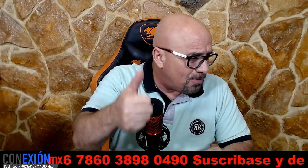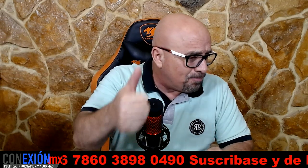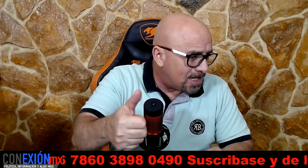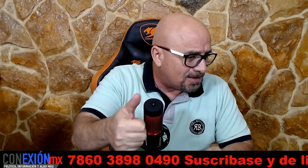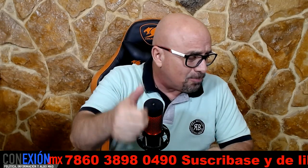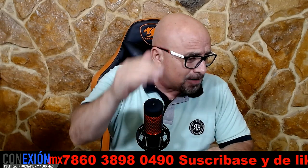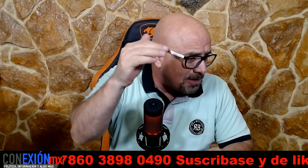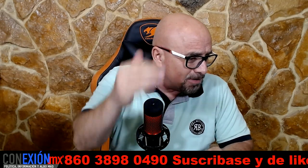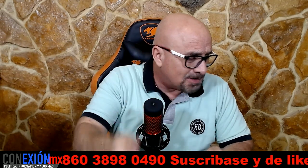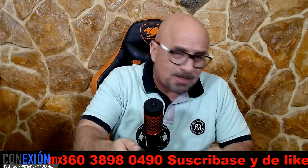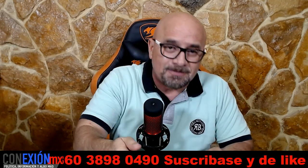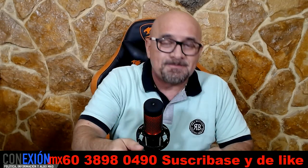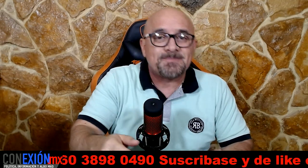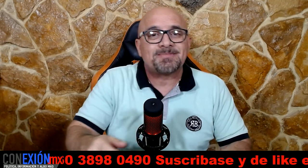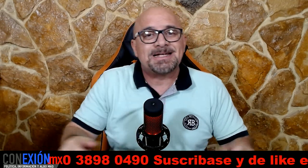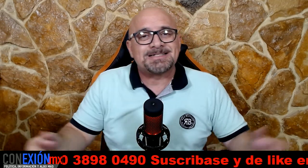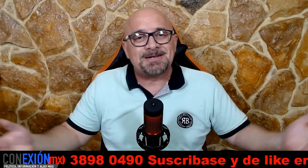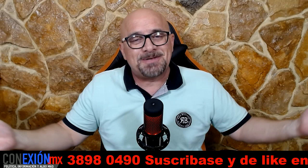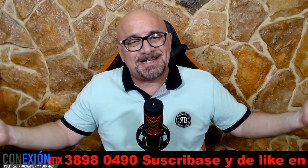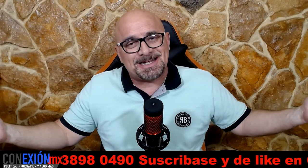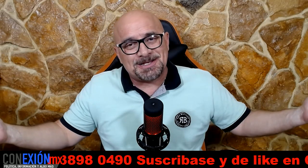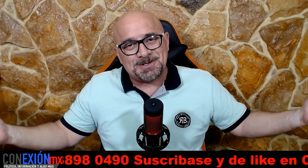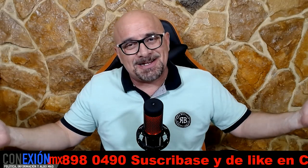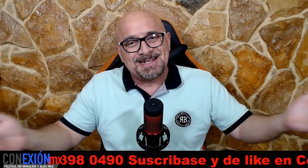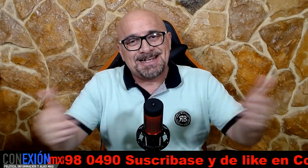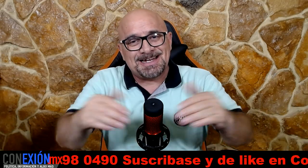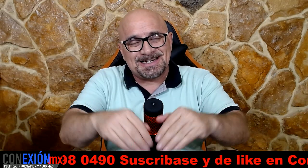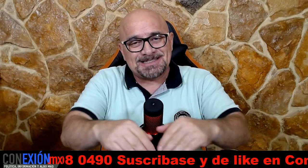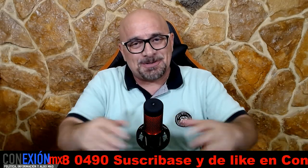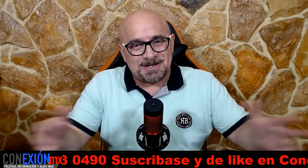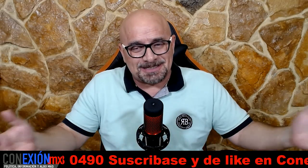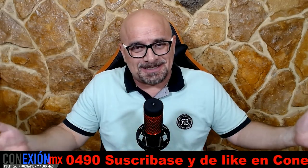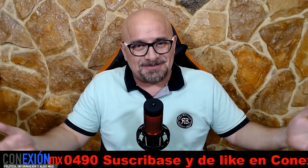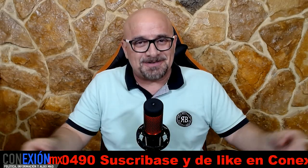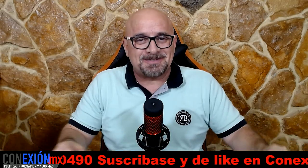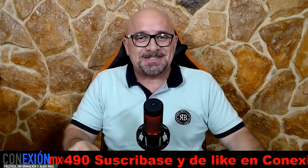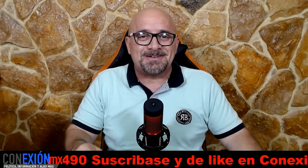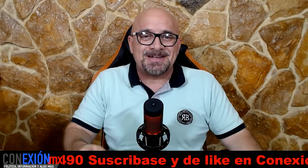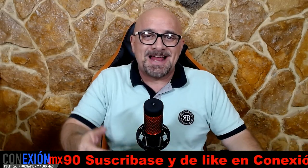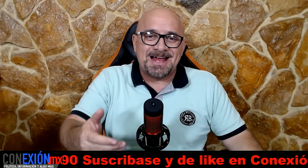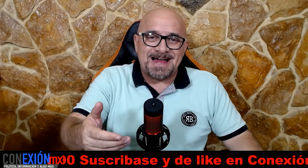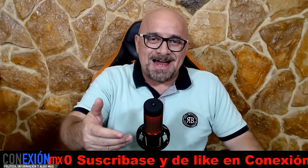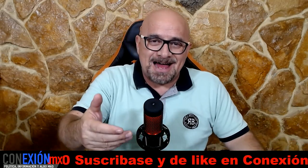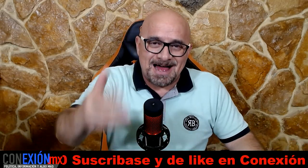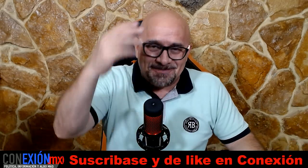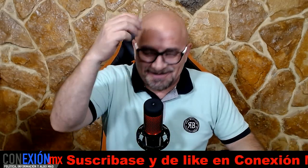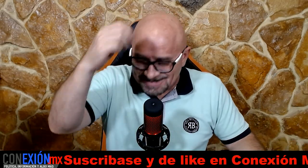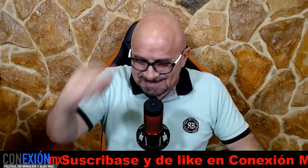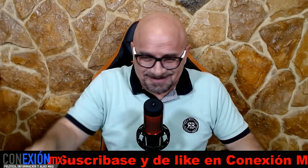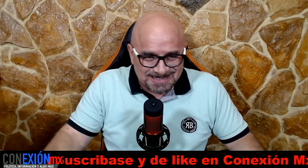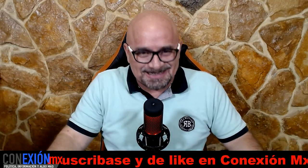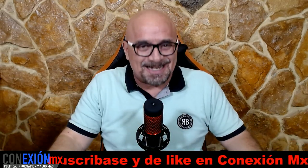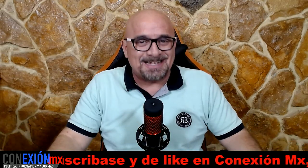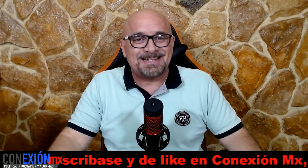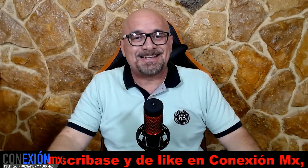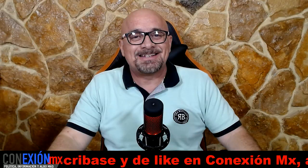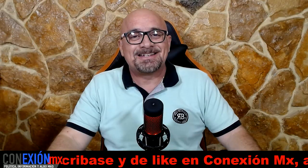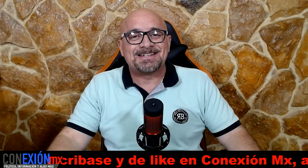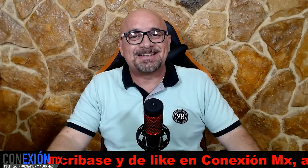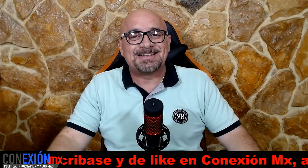arriba comparta porque conexión está al pie del cañón en esta cuarta transformación algunos ríen de raza